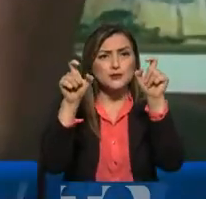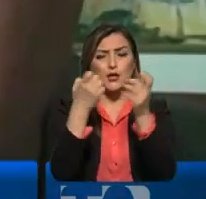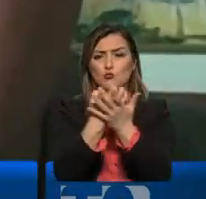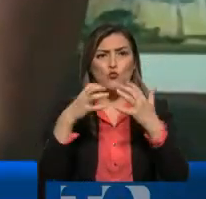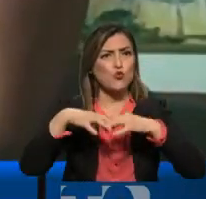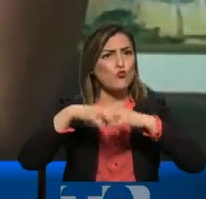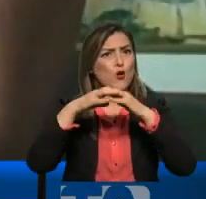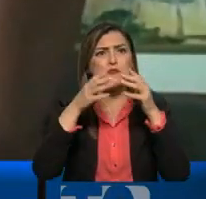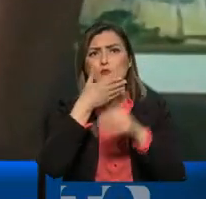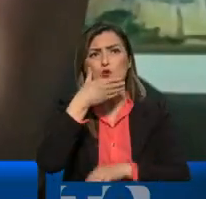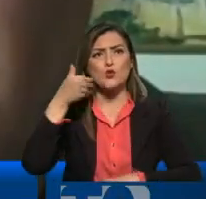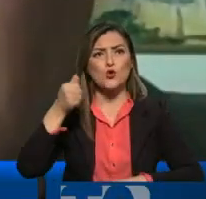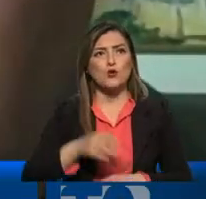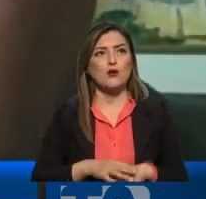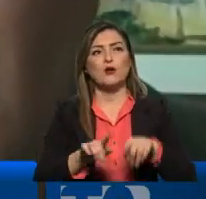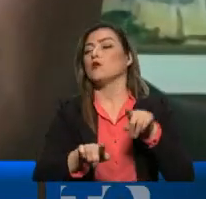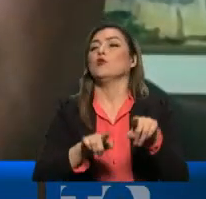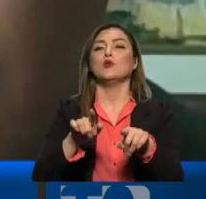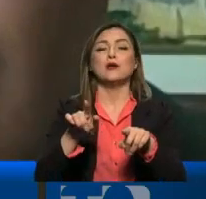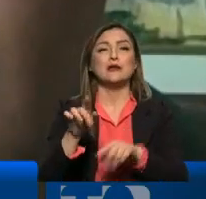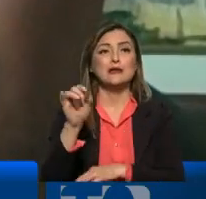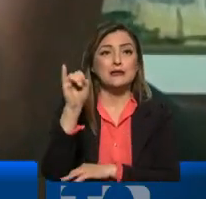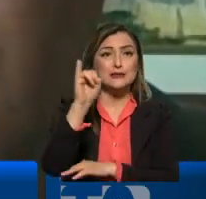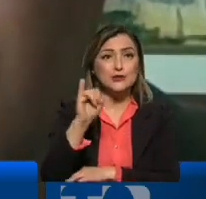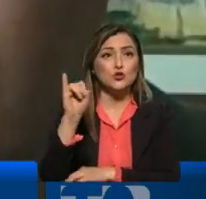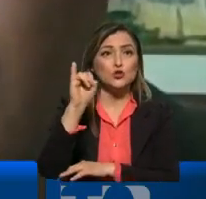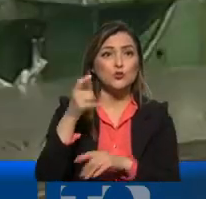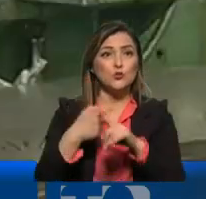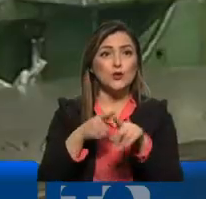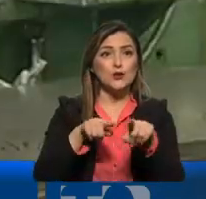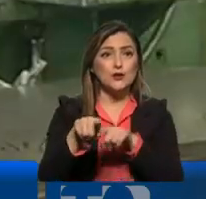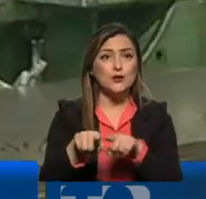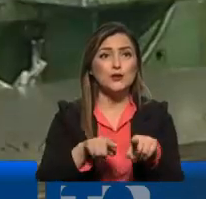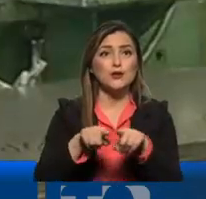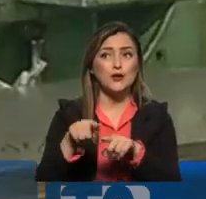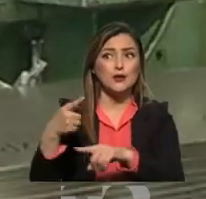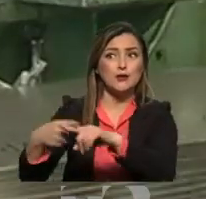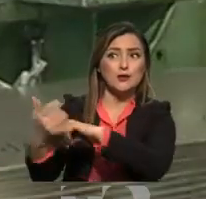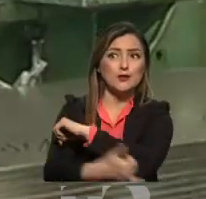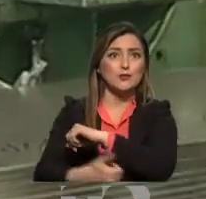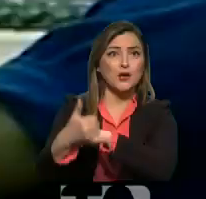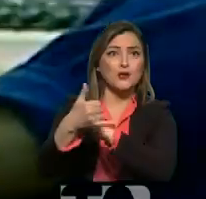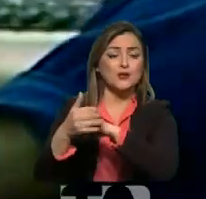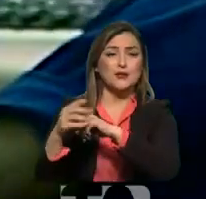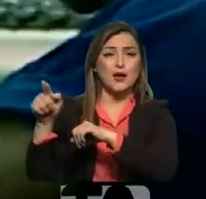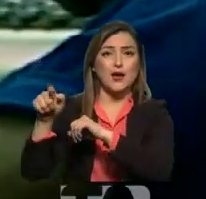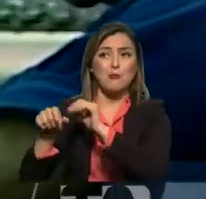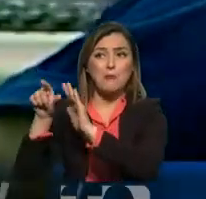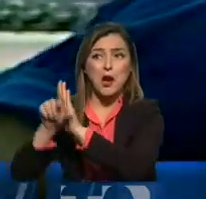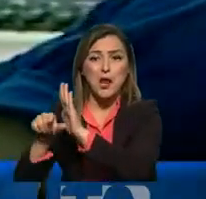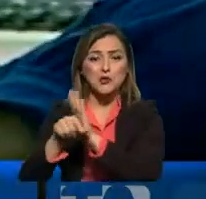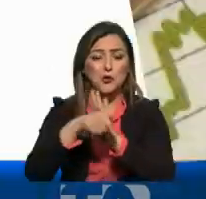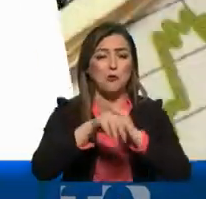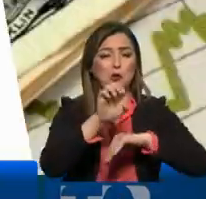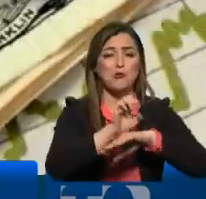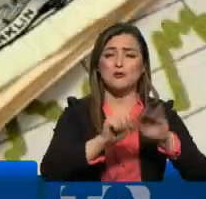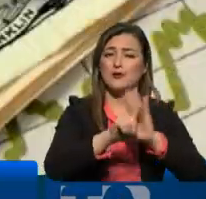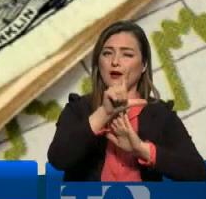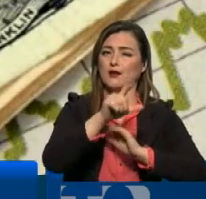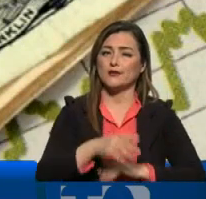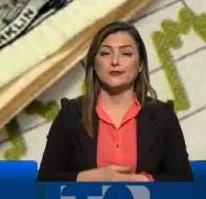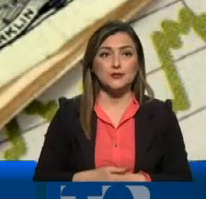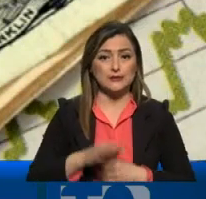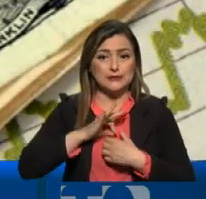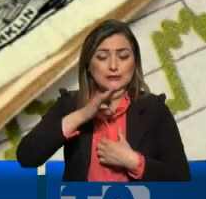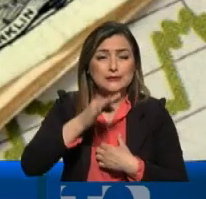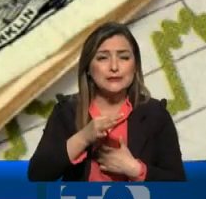sectores industriales estaban compitiendo en desigualdad de condiciones. Apunta a que a lo largo de la pandemia las pérdidas a nivel económico alcanzaron